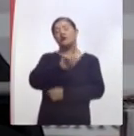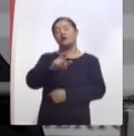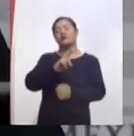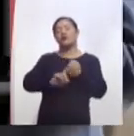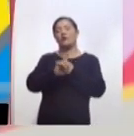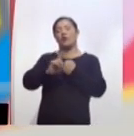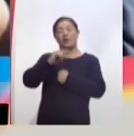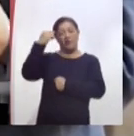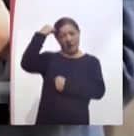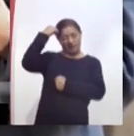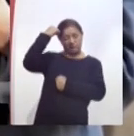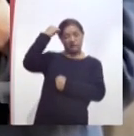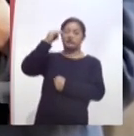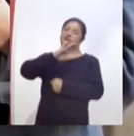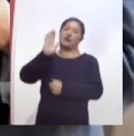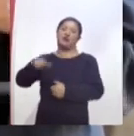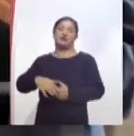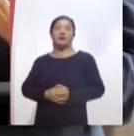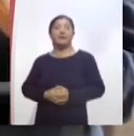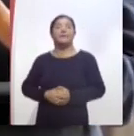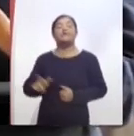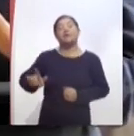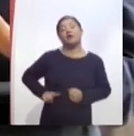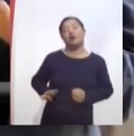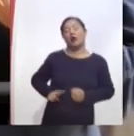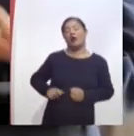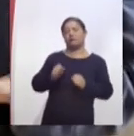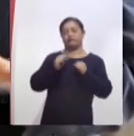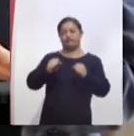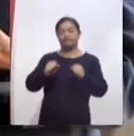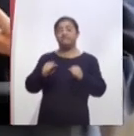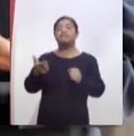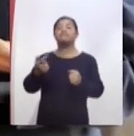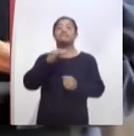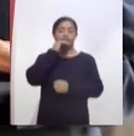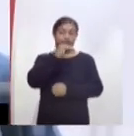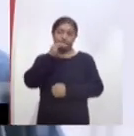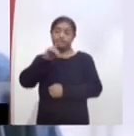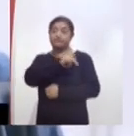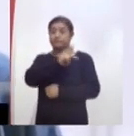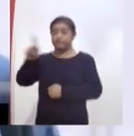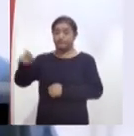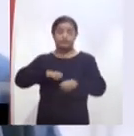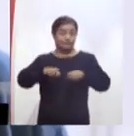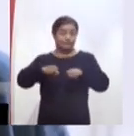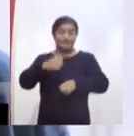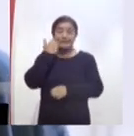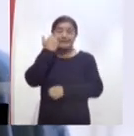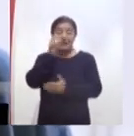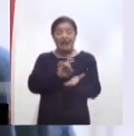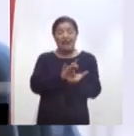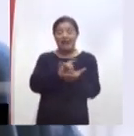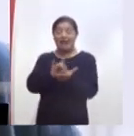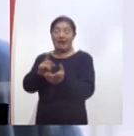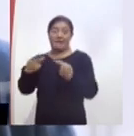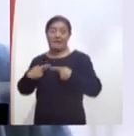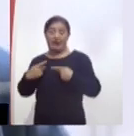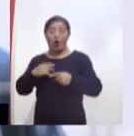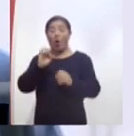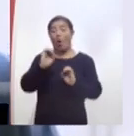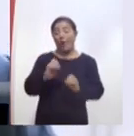derrame cerebral. El gobierno federal endureció el mensaje contra los empresarios que intenten bajar los salarios o despedir a sus empleados